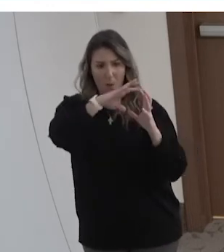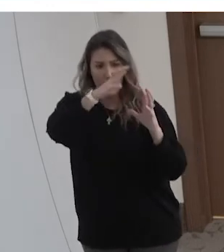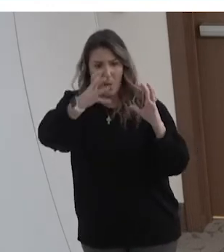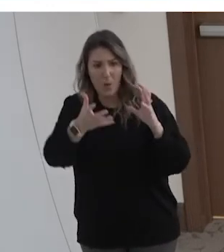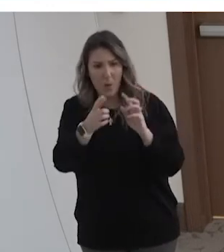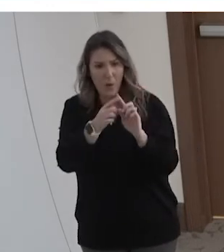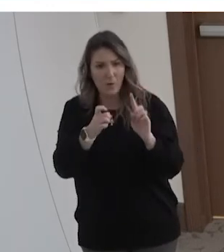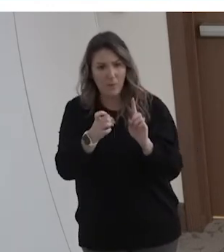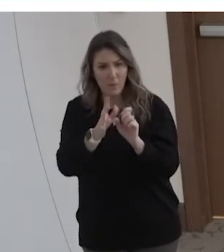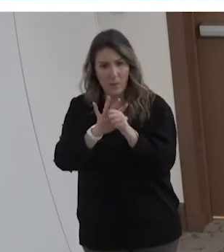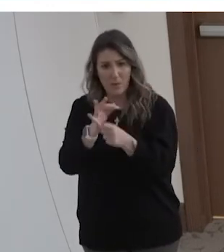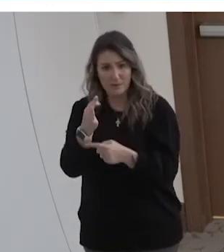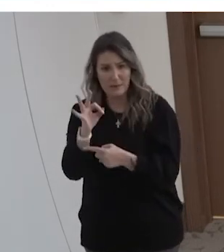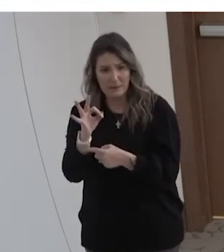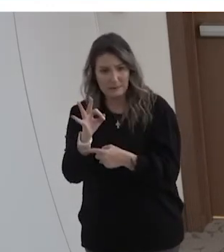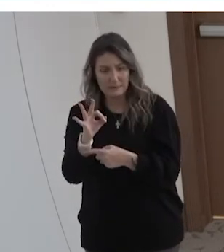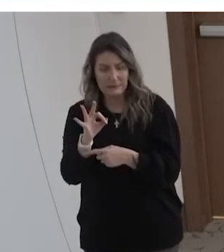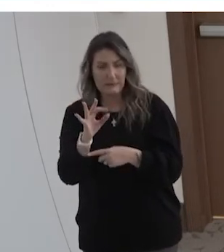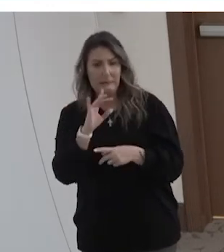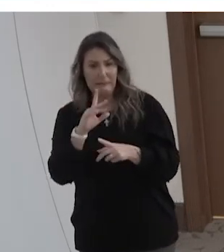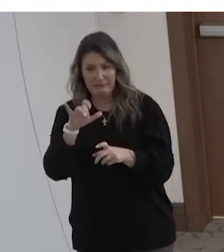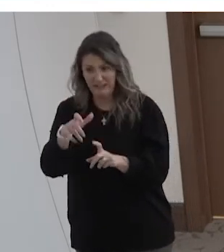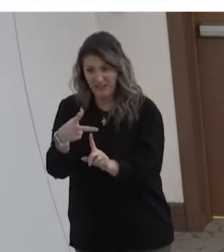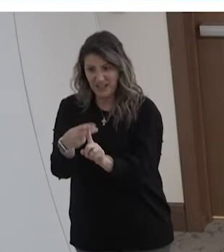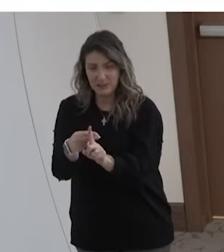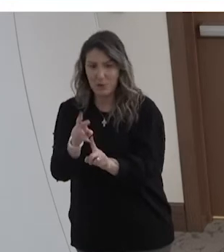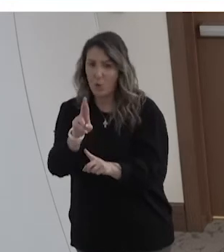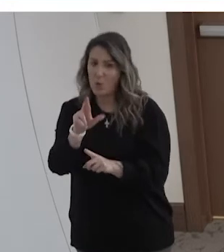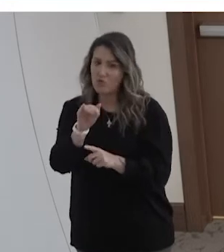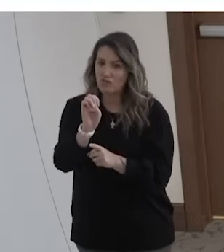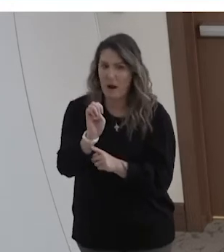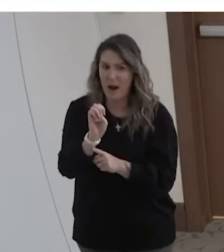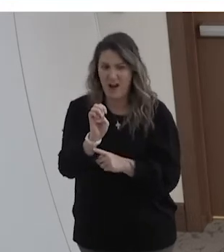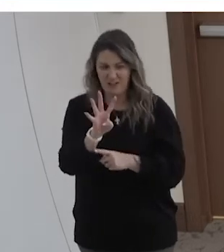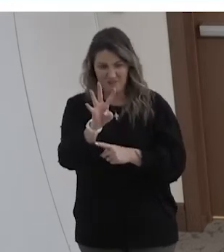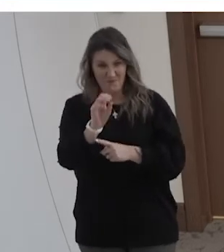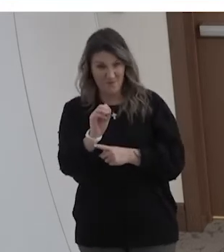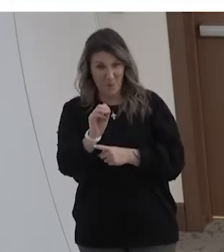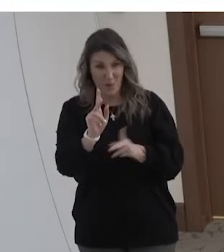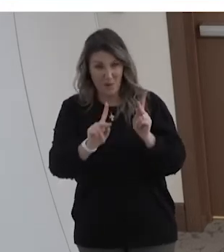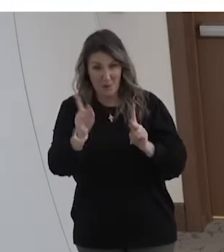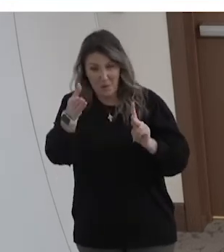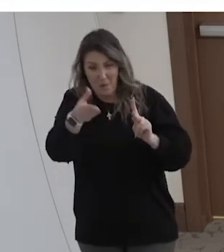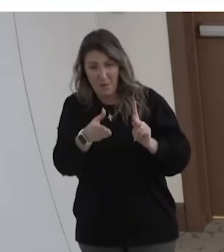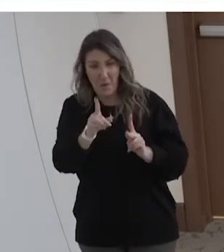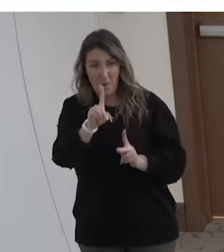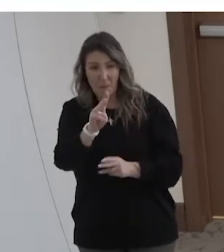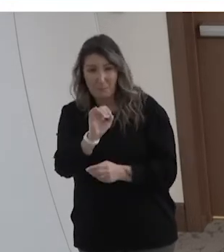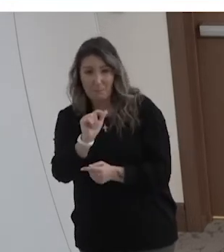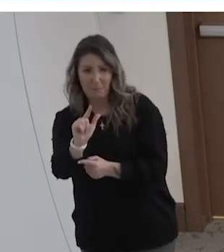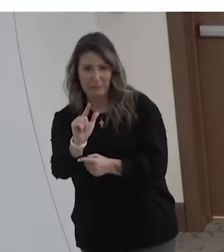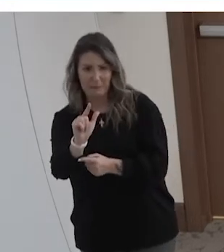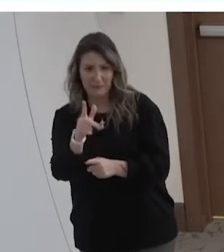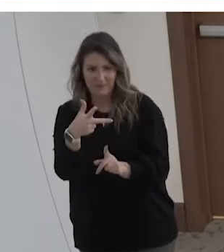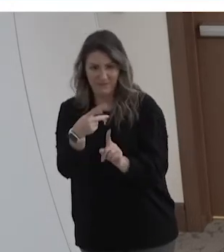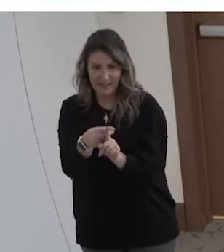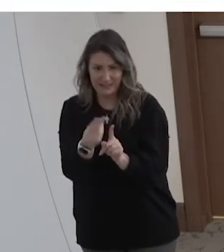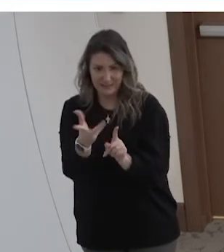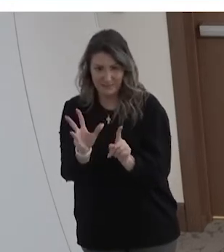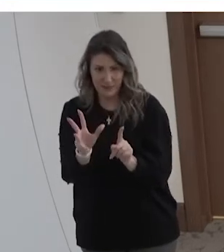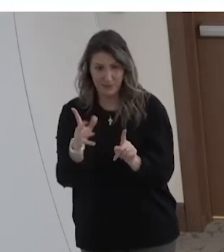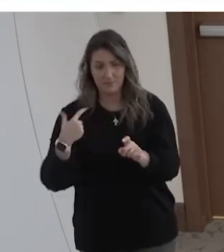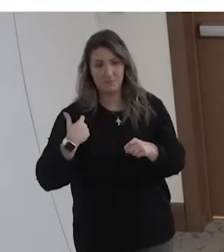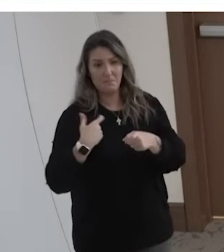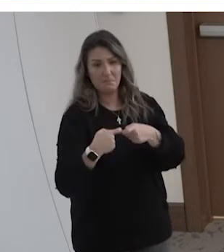is extremely rare, about 40 people per million vaccinated.